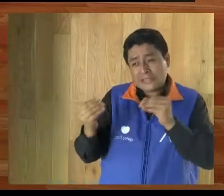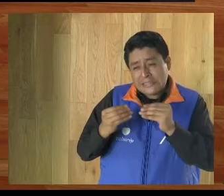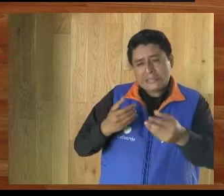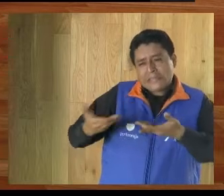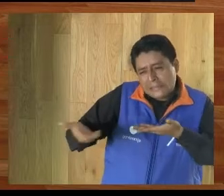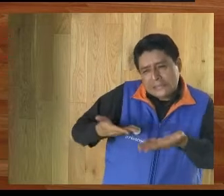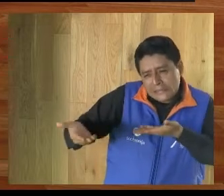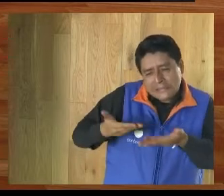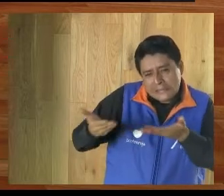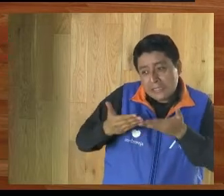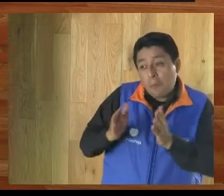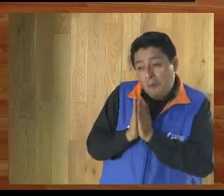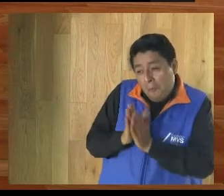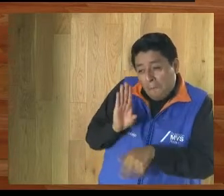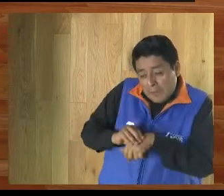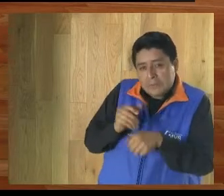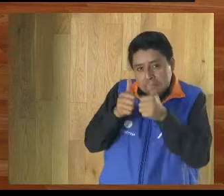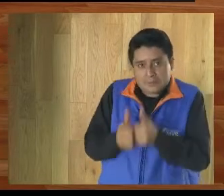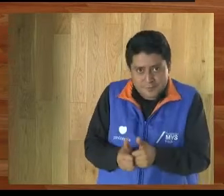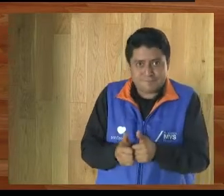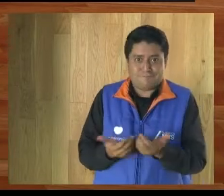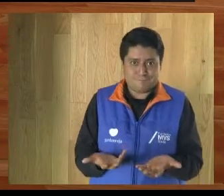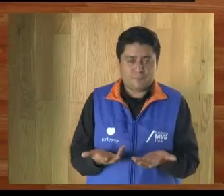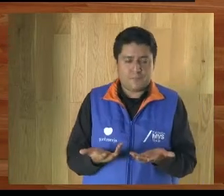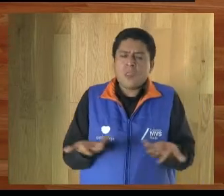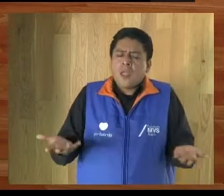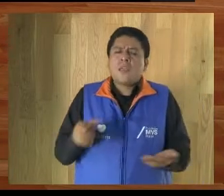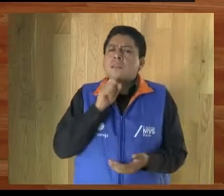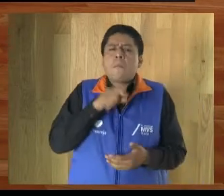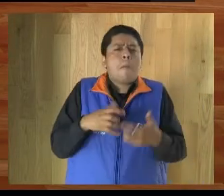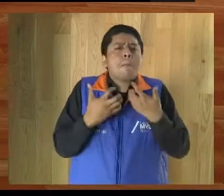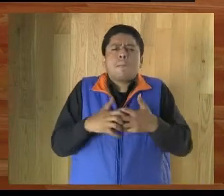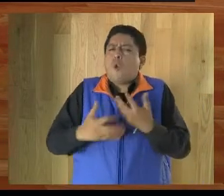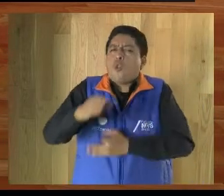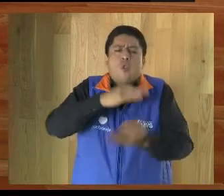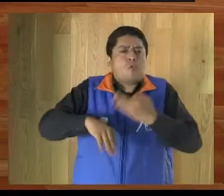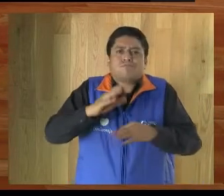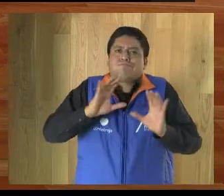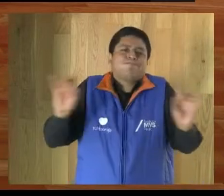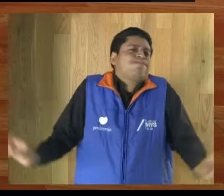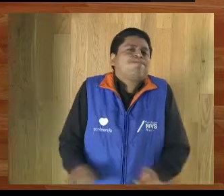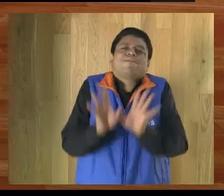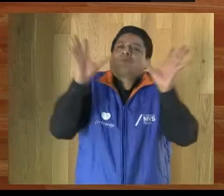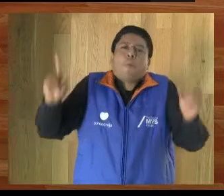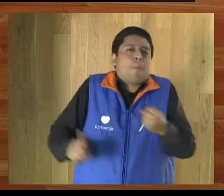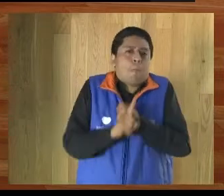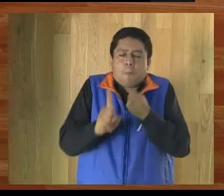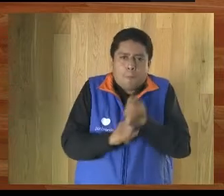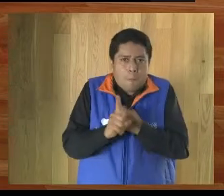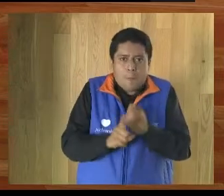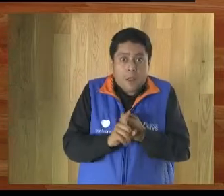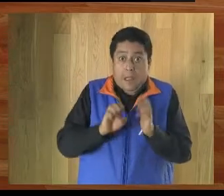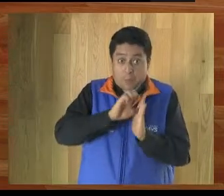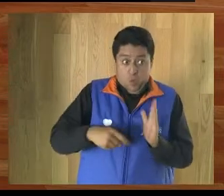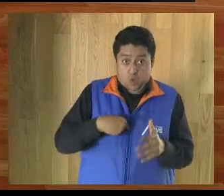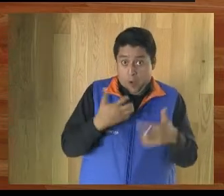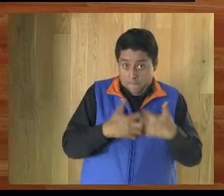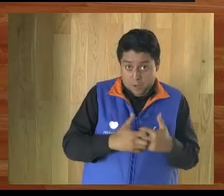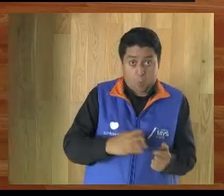que es posible que todos tengamos una crisis a lo largo de nuestra vida, bueno, pues nos van a conceder el beneficio de la duda